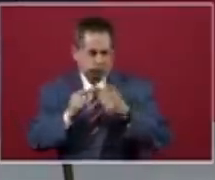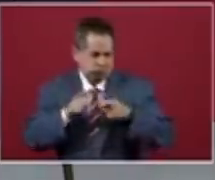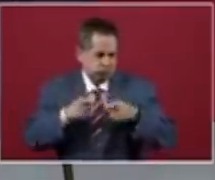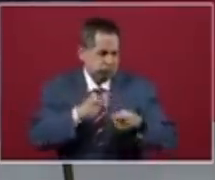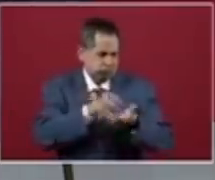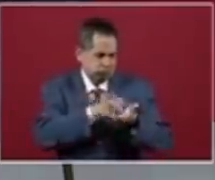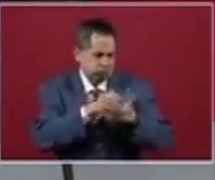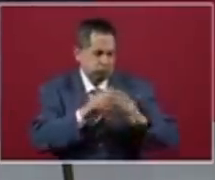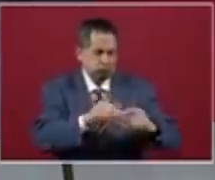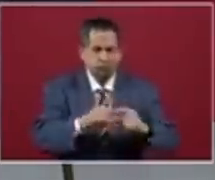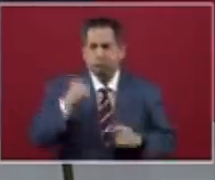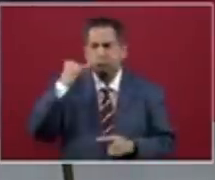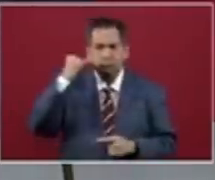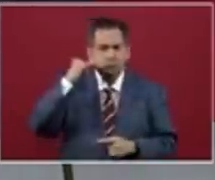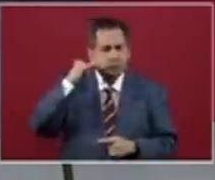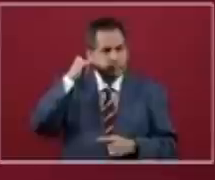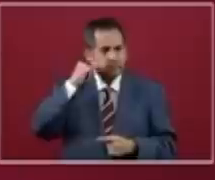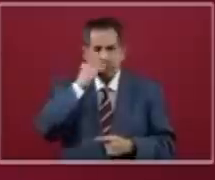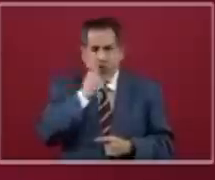la lengua,